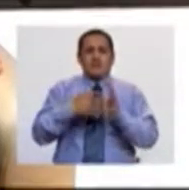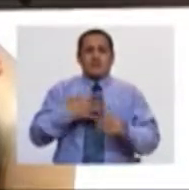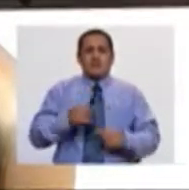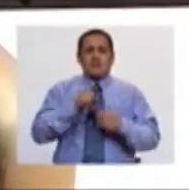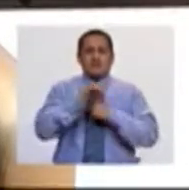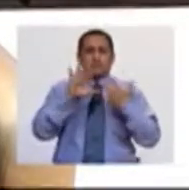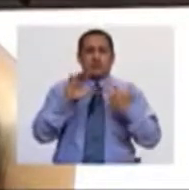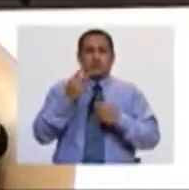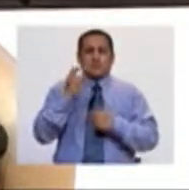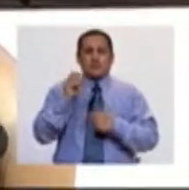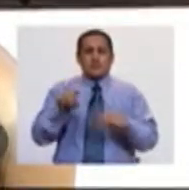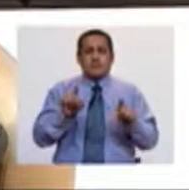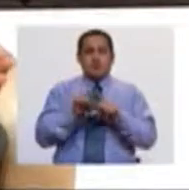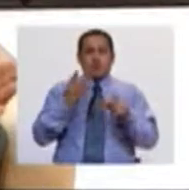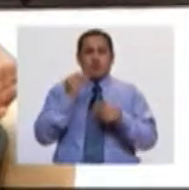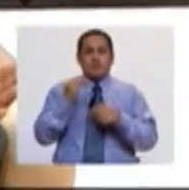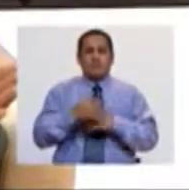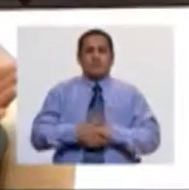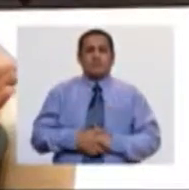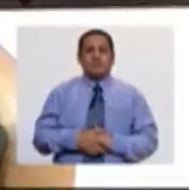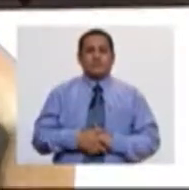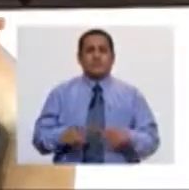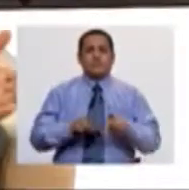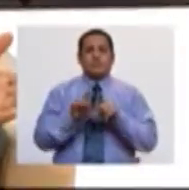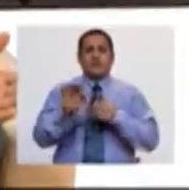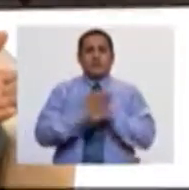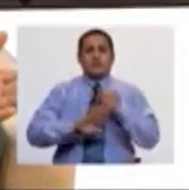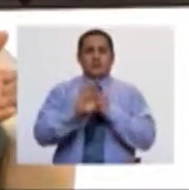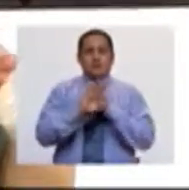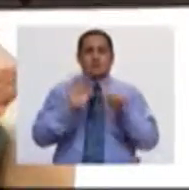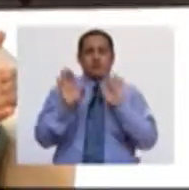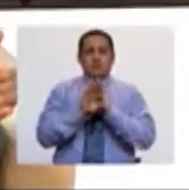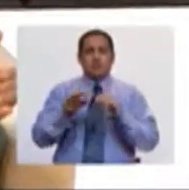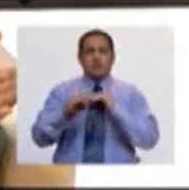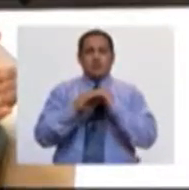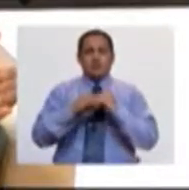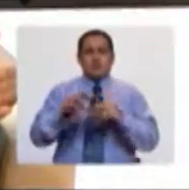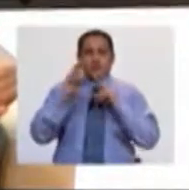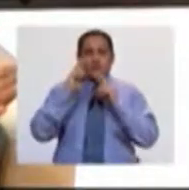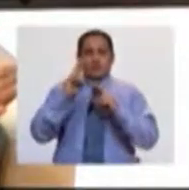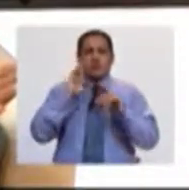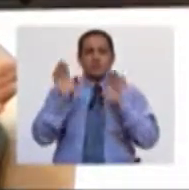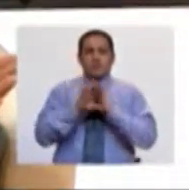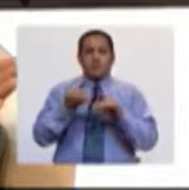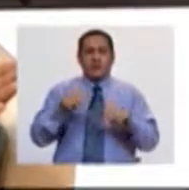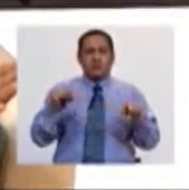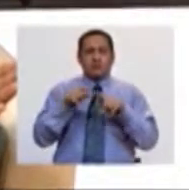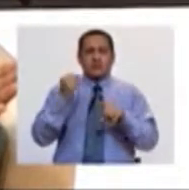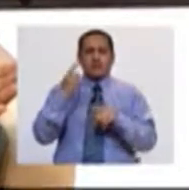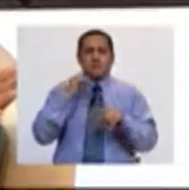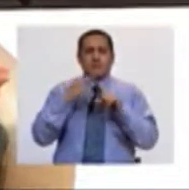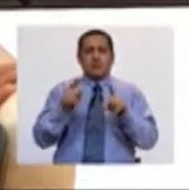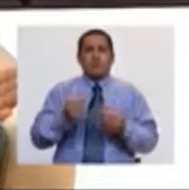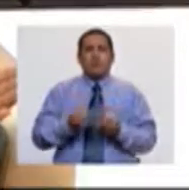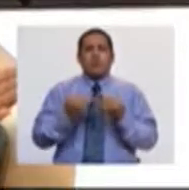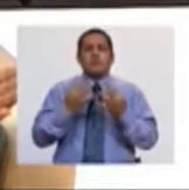de 18, 20, 22 años, muchachitos, que defendían el sistema democrático que de repente ellos mismos ni lo entendían.